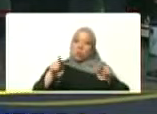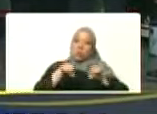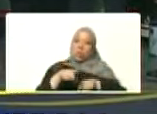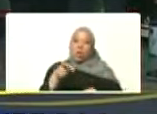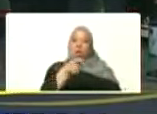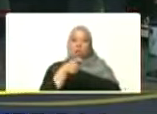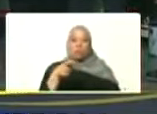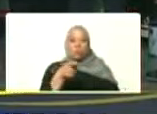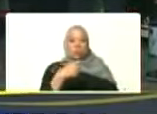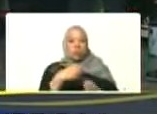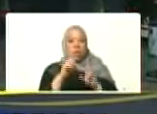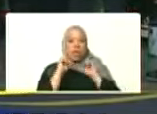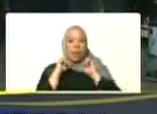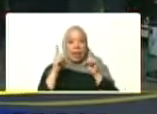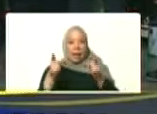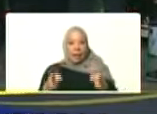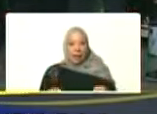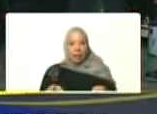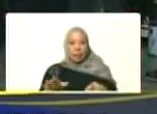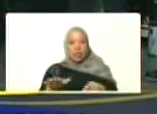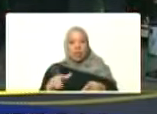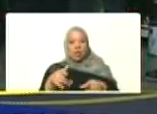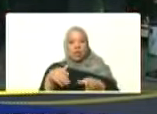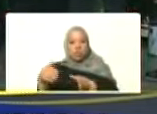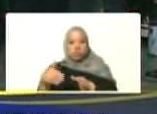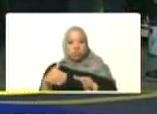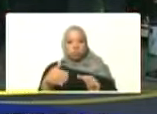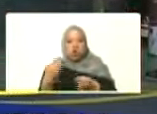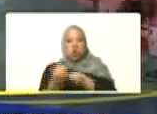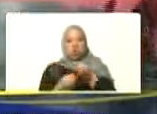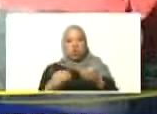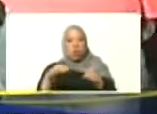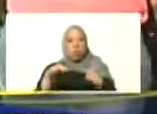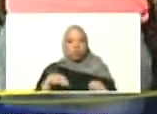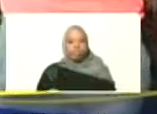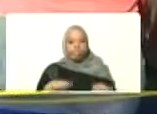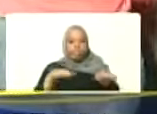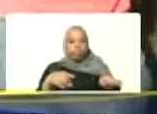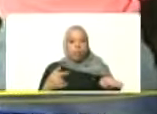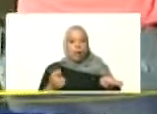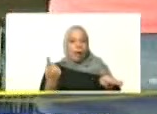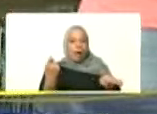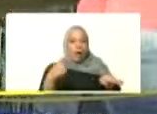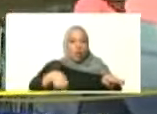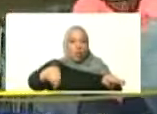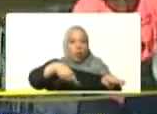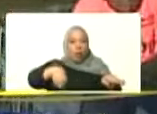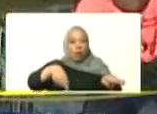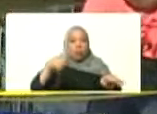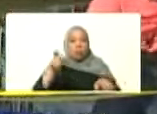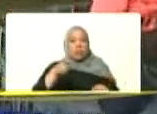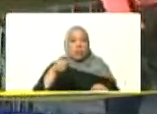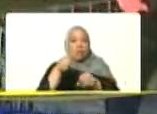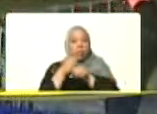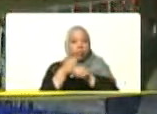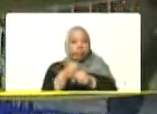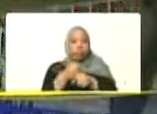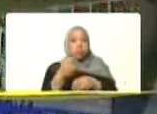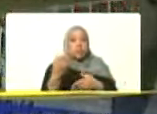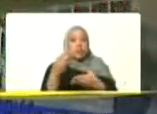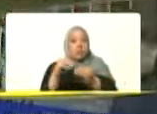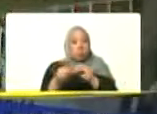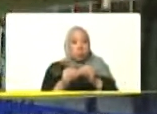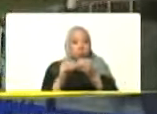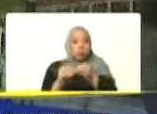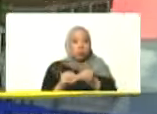con asfaltado por toda esta vía principal del Valle. Y, bueno, también estuvimos hablando la importancia que tienen los servicios para el tema